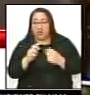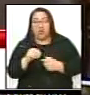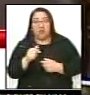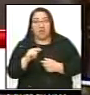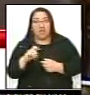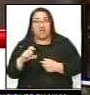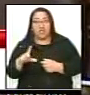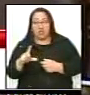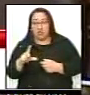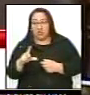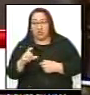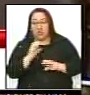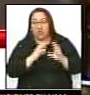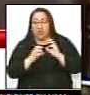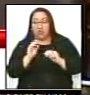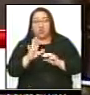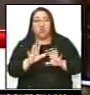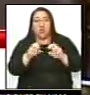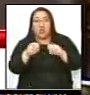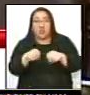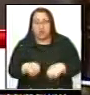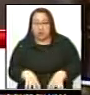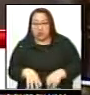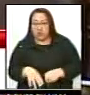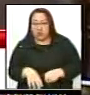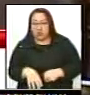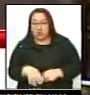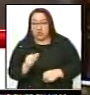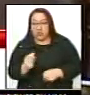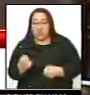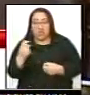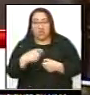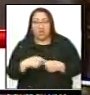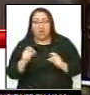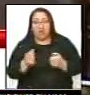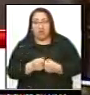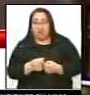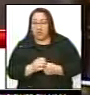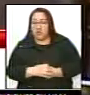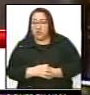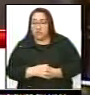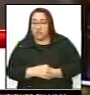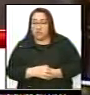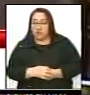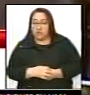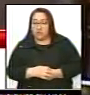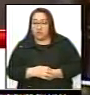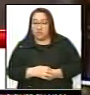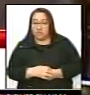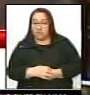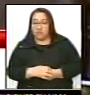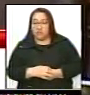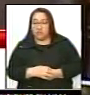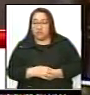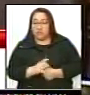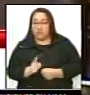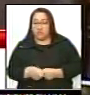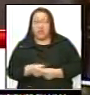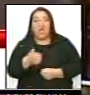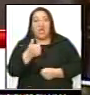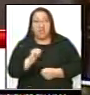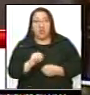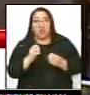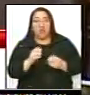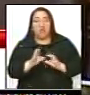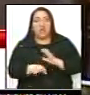Marisol Espinosa comunicó su renuncia a integrar esta comisión investigadora, coma, así como